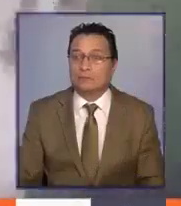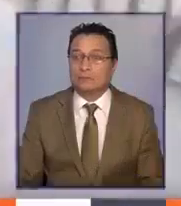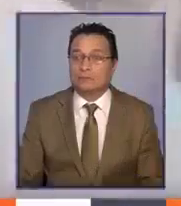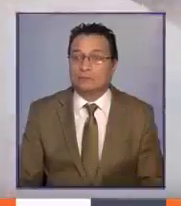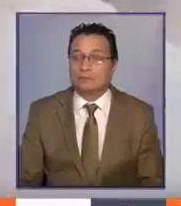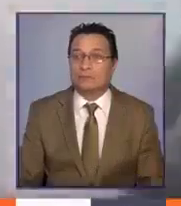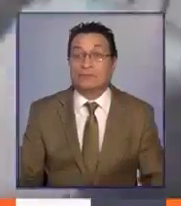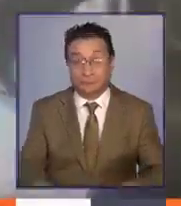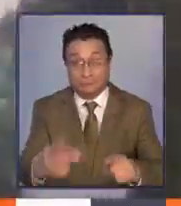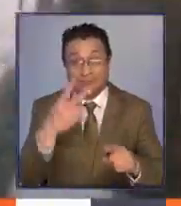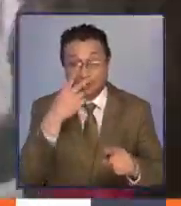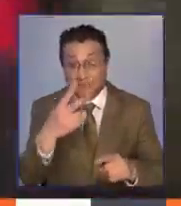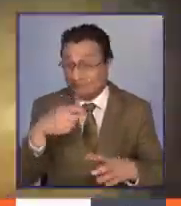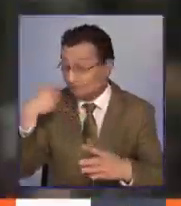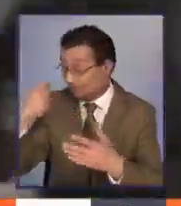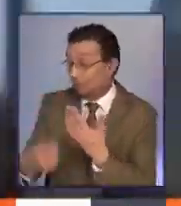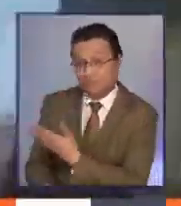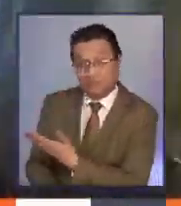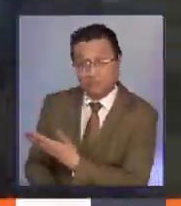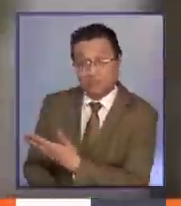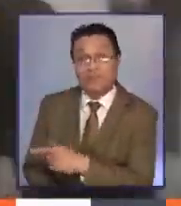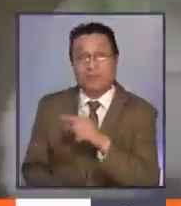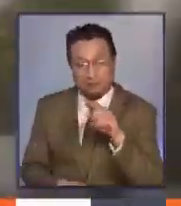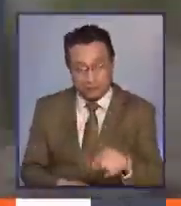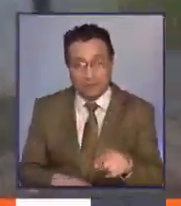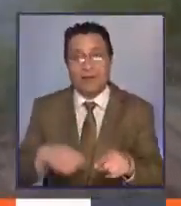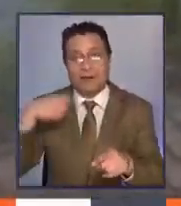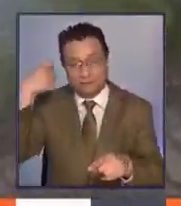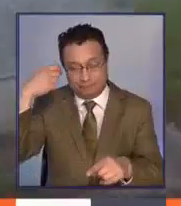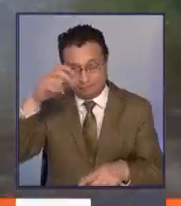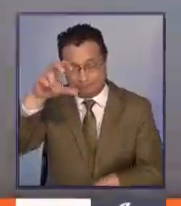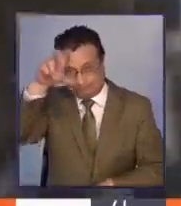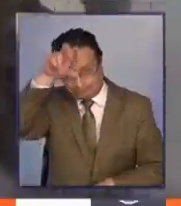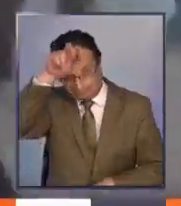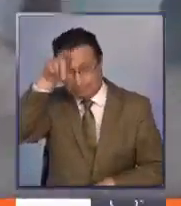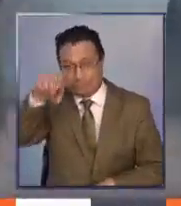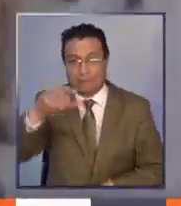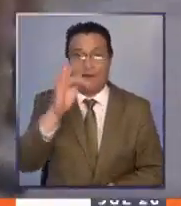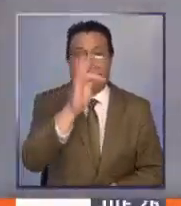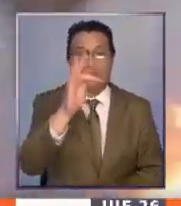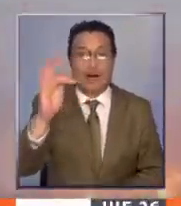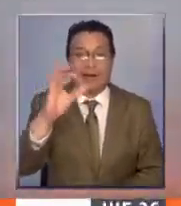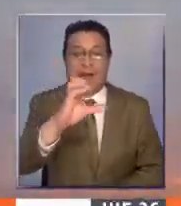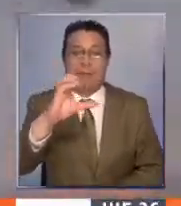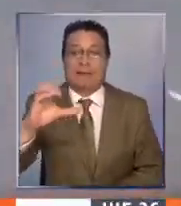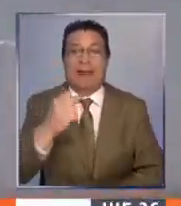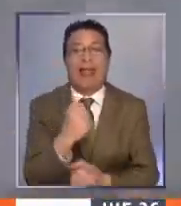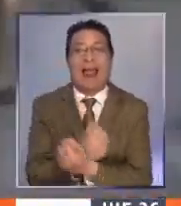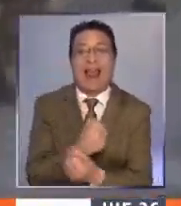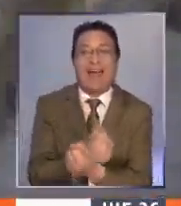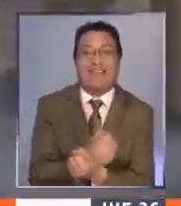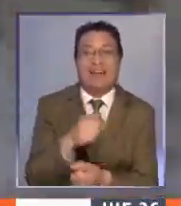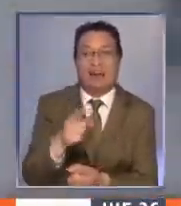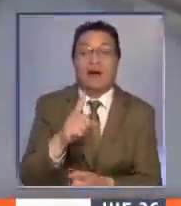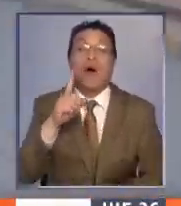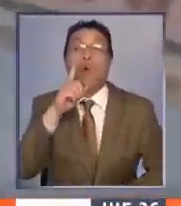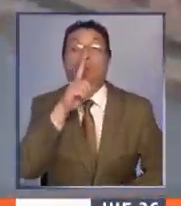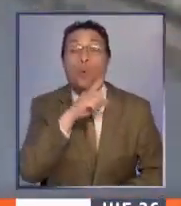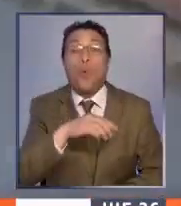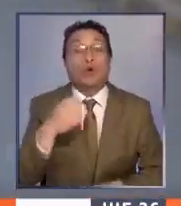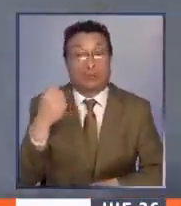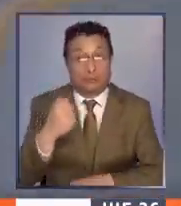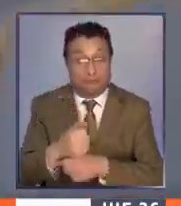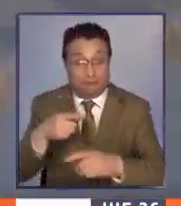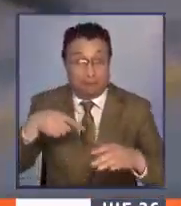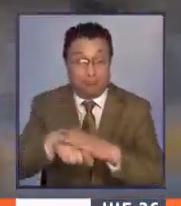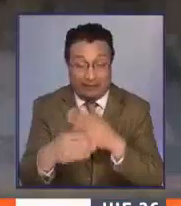Lo que acaba de ver en imágenes es parte del registro grabado por fuerzas especiales de carabineros en el último operativo que realizaron